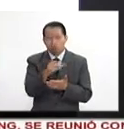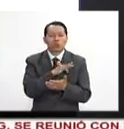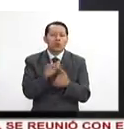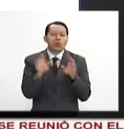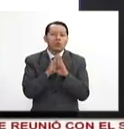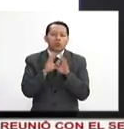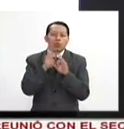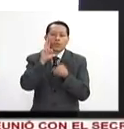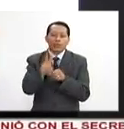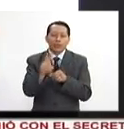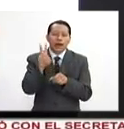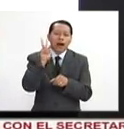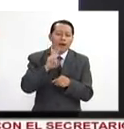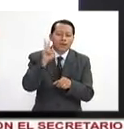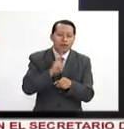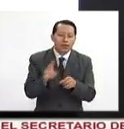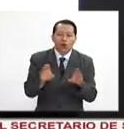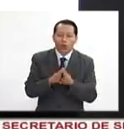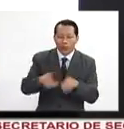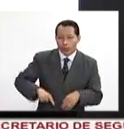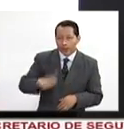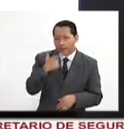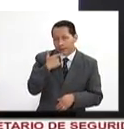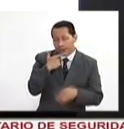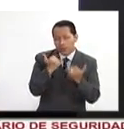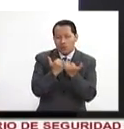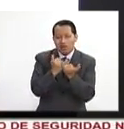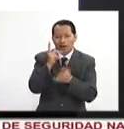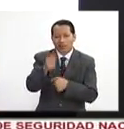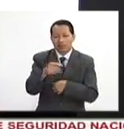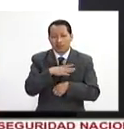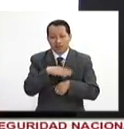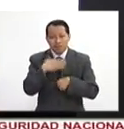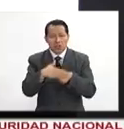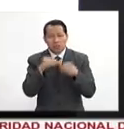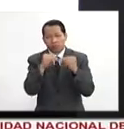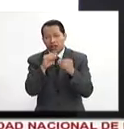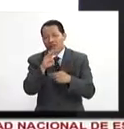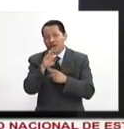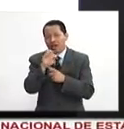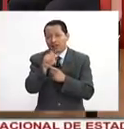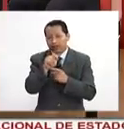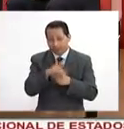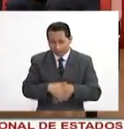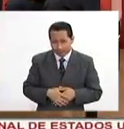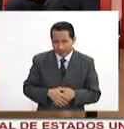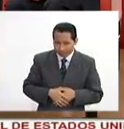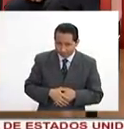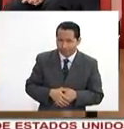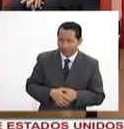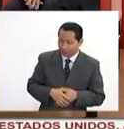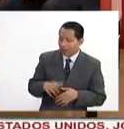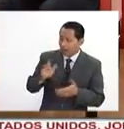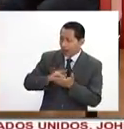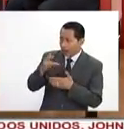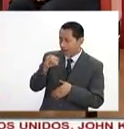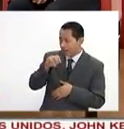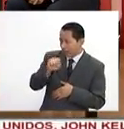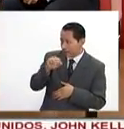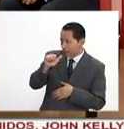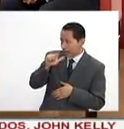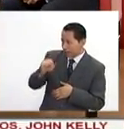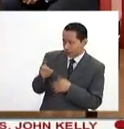ver realmente cómo va a configurarse el gobierno británico y qué va a llevar a la mesa en términos de Brexit. Pues excelente, excelente. Gracias, Inés Carrasco,